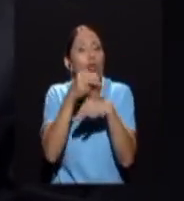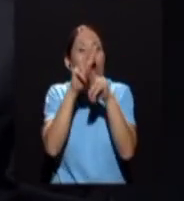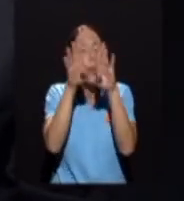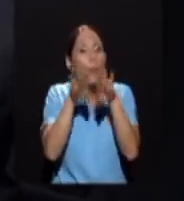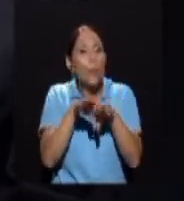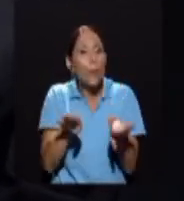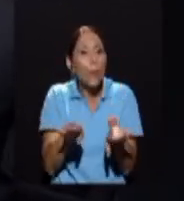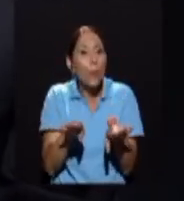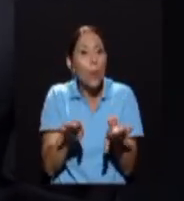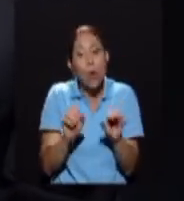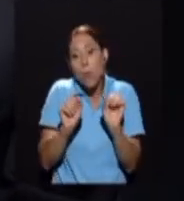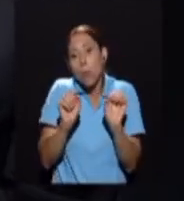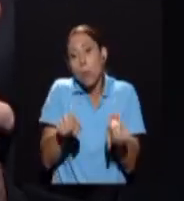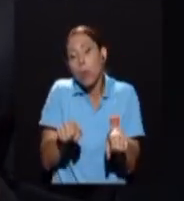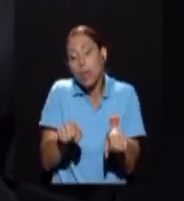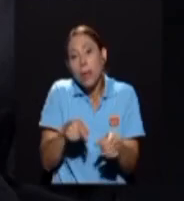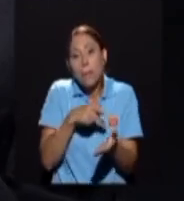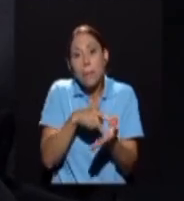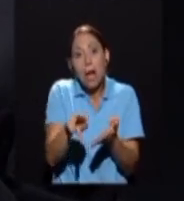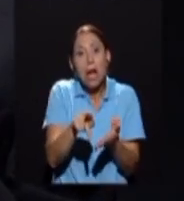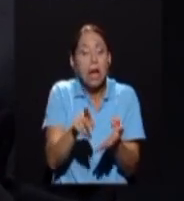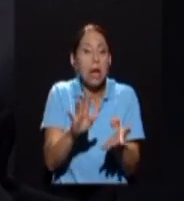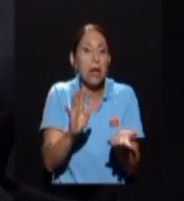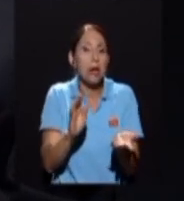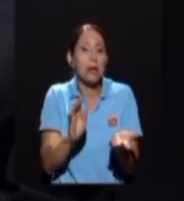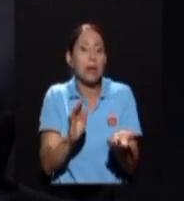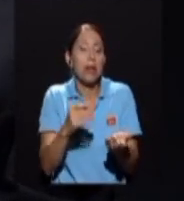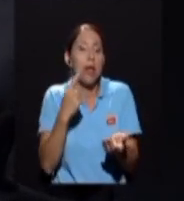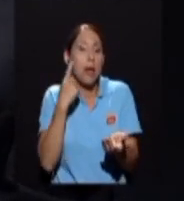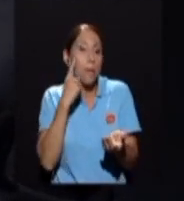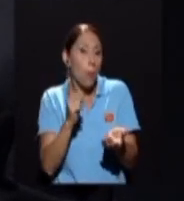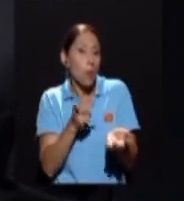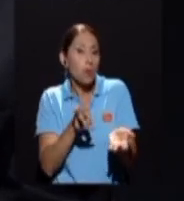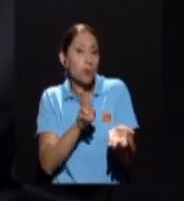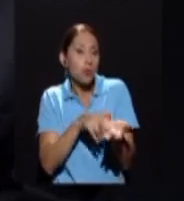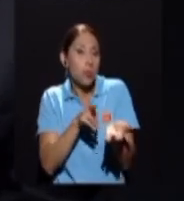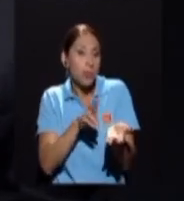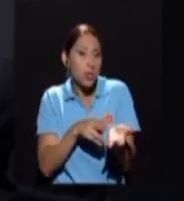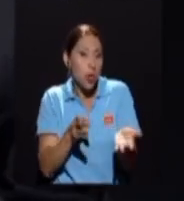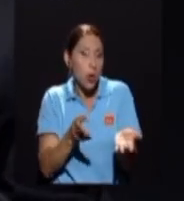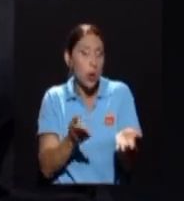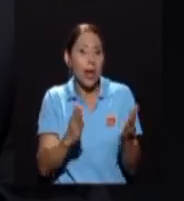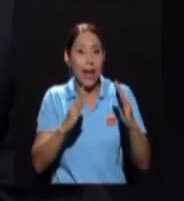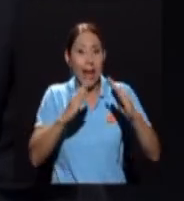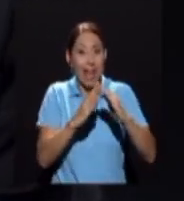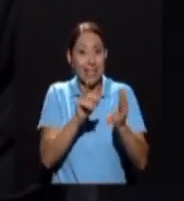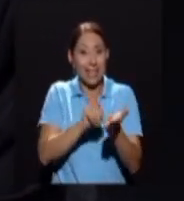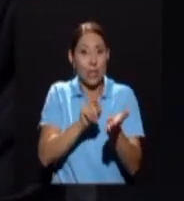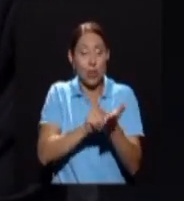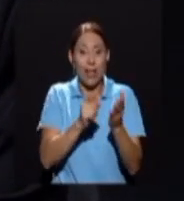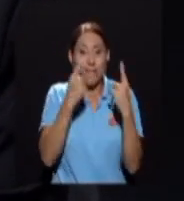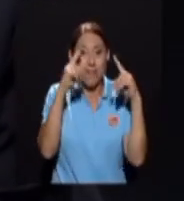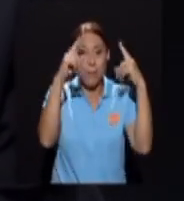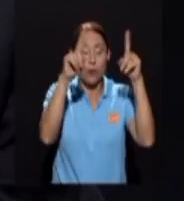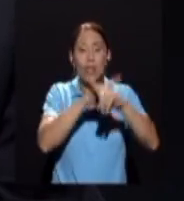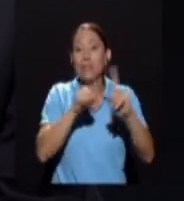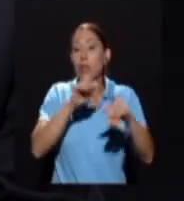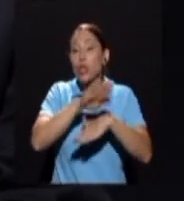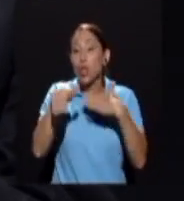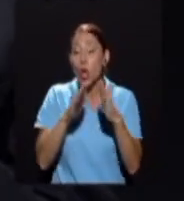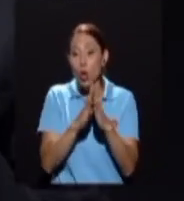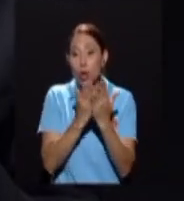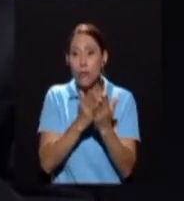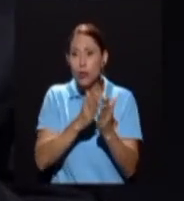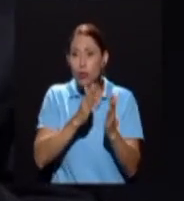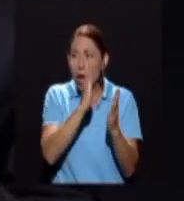podía ser de $500, ¿verdad? De casas editoriales muy famosas, pero tenía todas las publicaciones en línea.